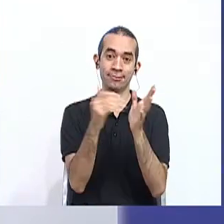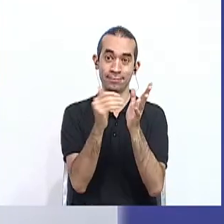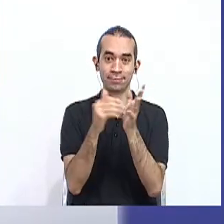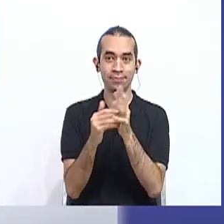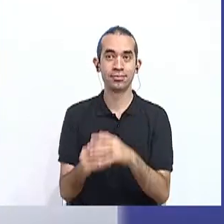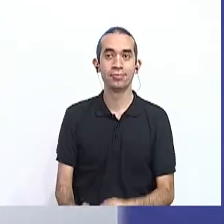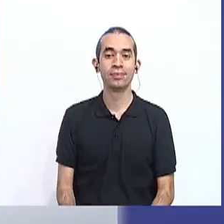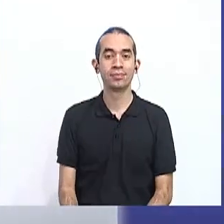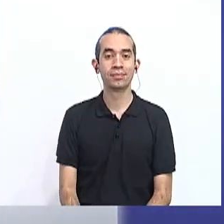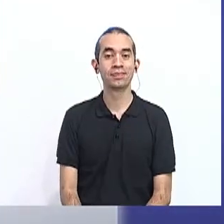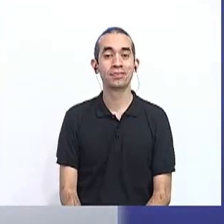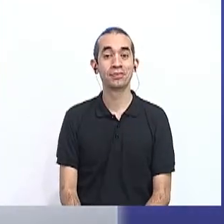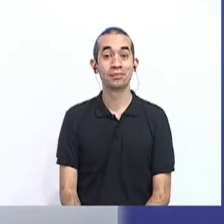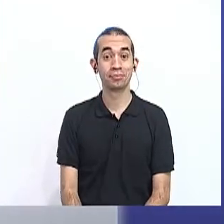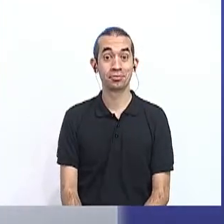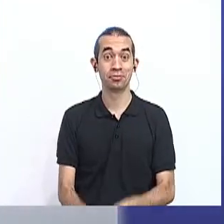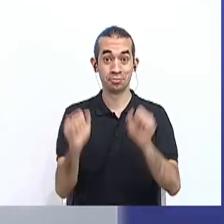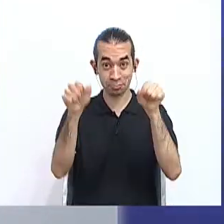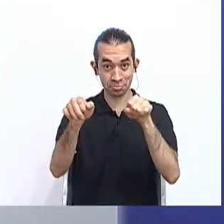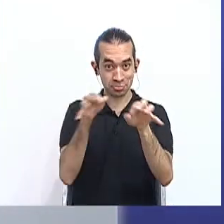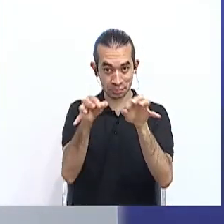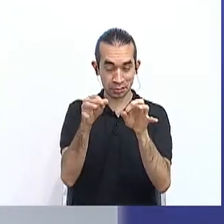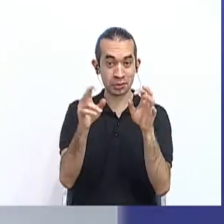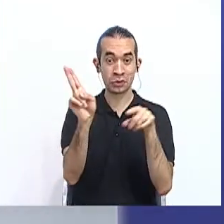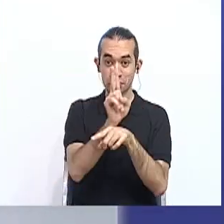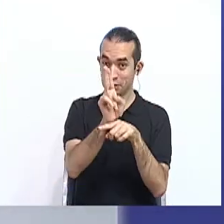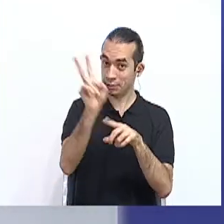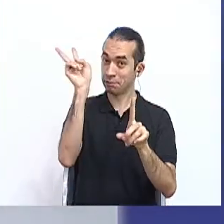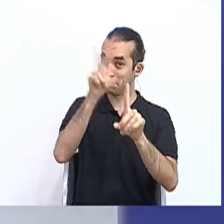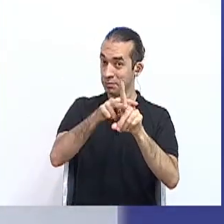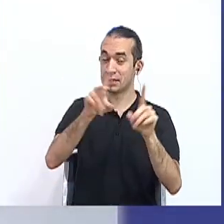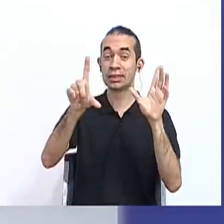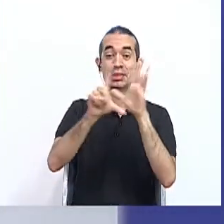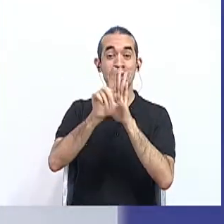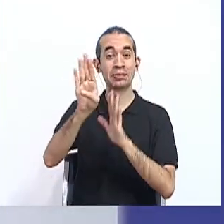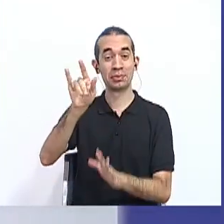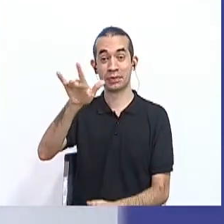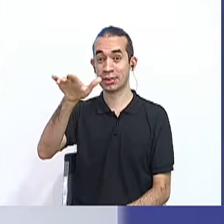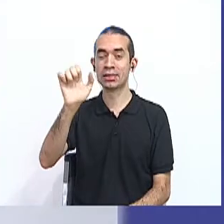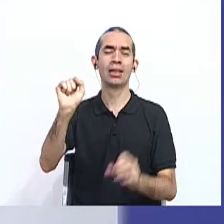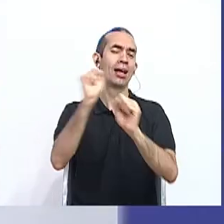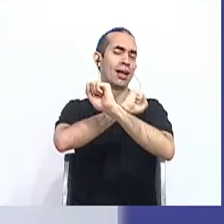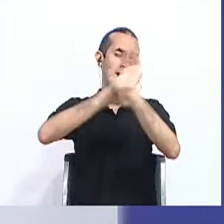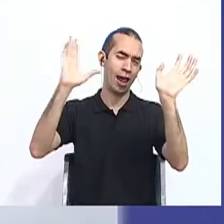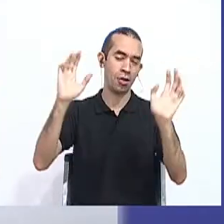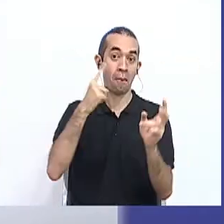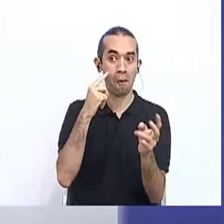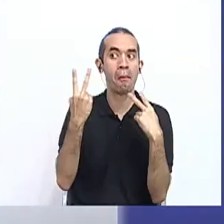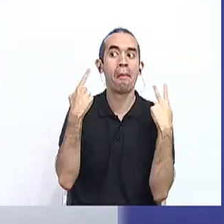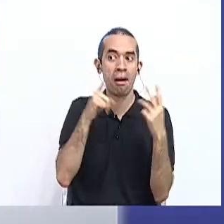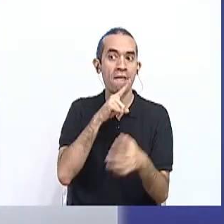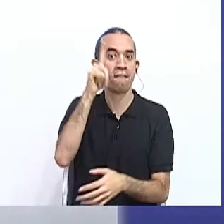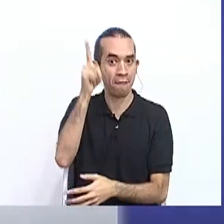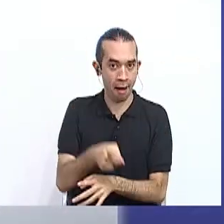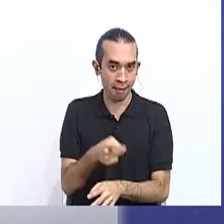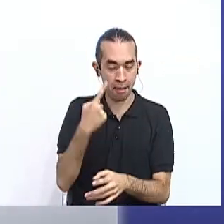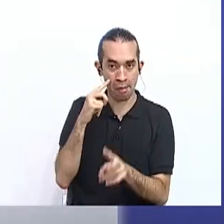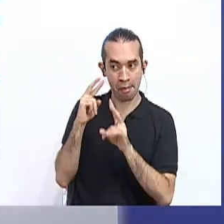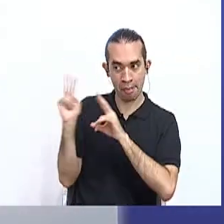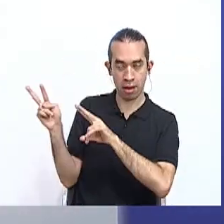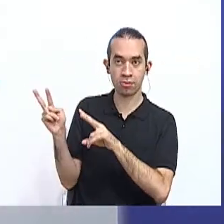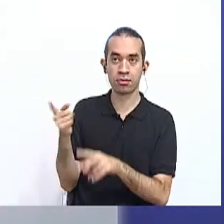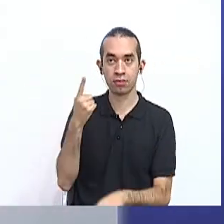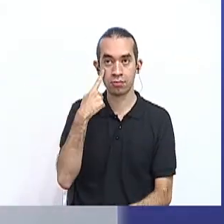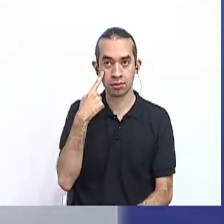¿Ya ustedes lo pueden explicar mediante la ley de Boyle? Claro, yo sé que sí, pero vamos a hacerlo aquí en el set para que vean que sí funciona.